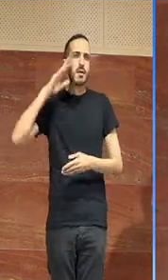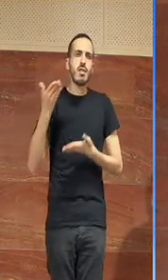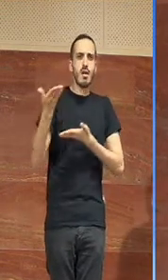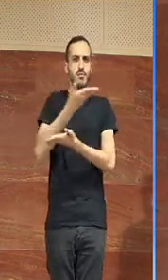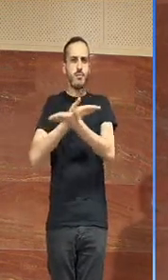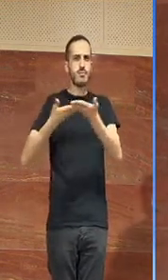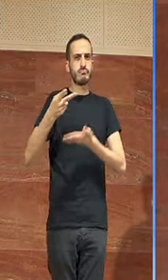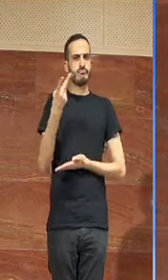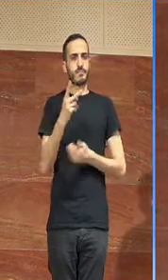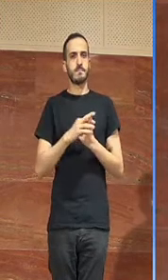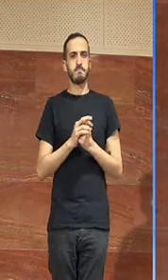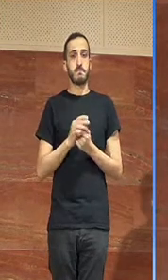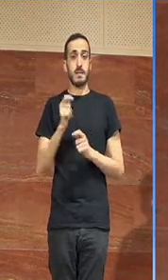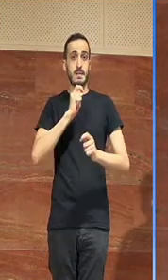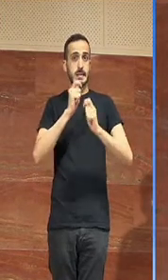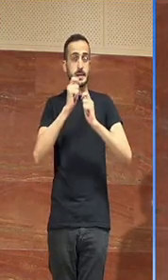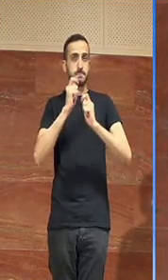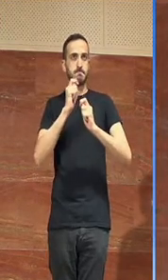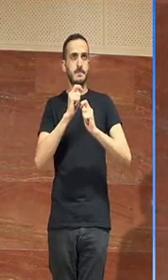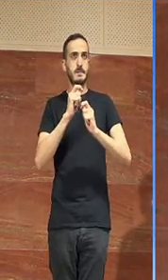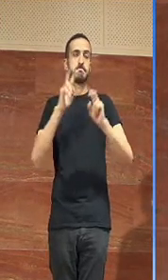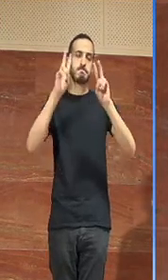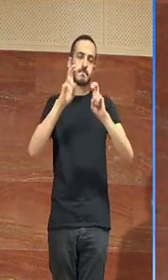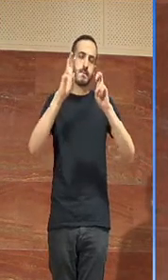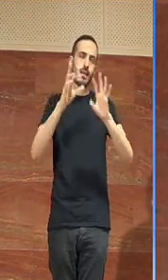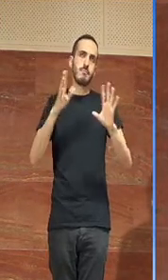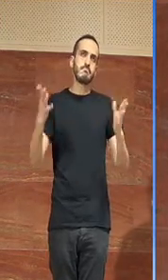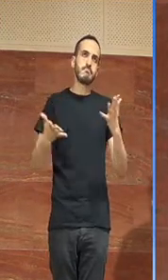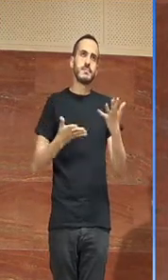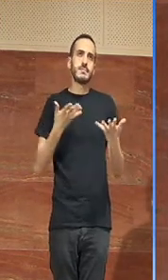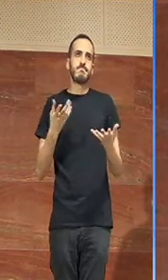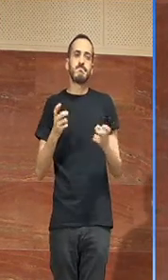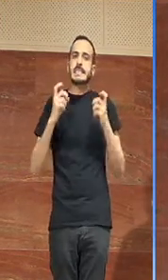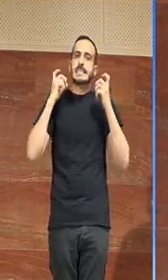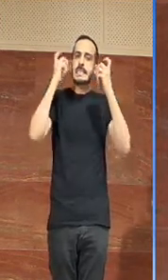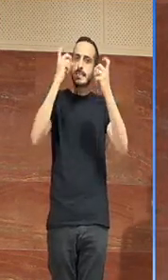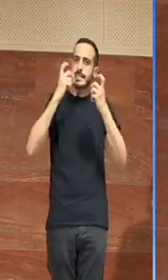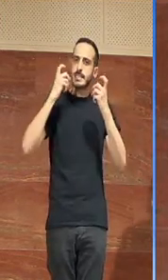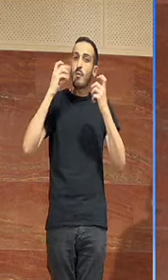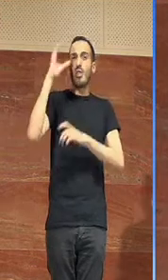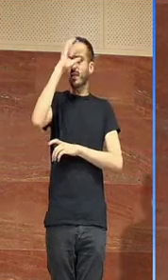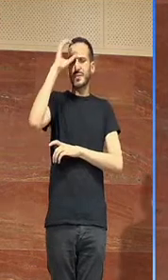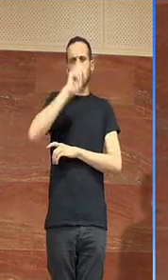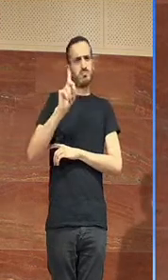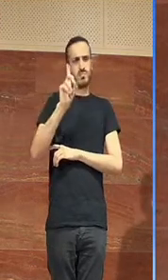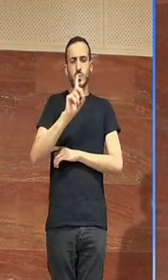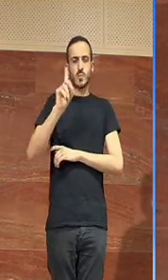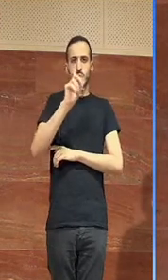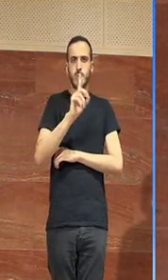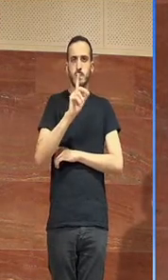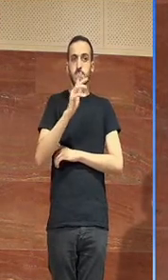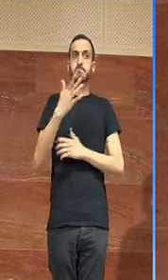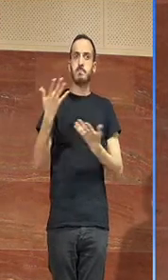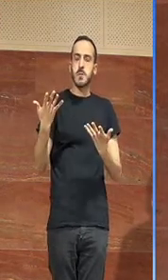La intención de esta entrevista es constatar, no es una novela científica ni nada de eso,